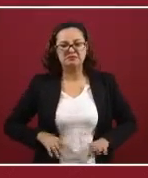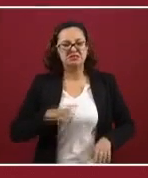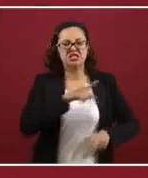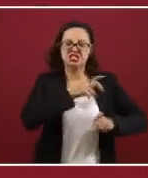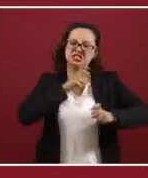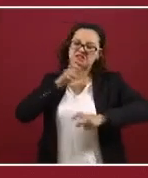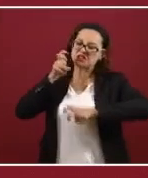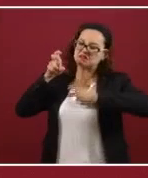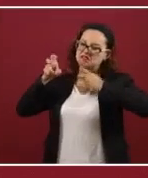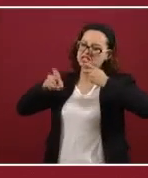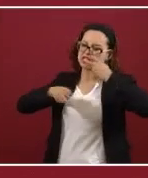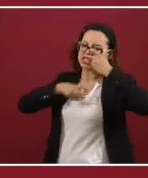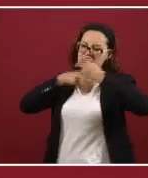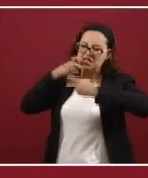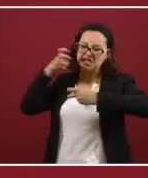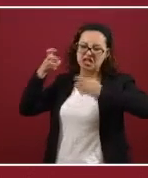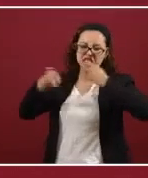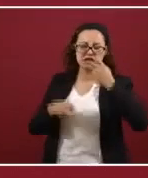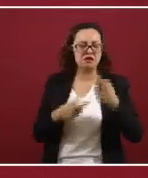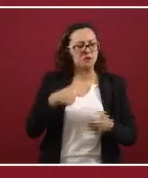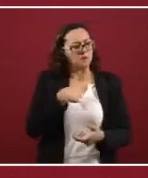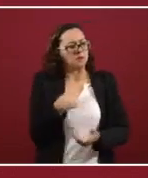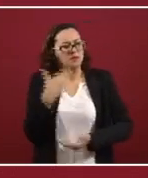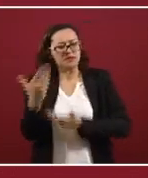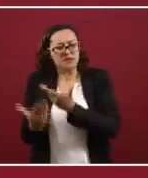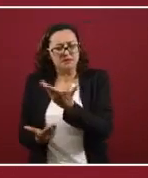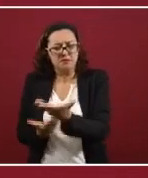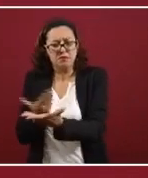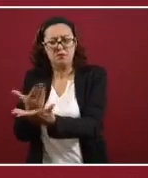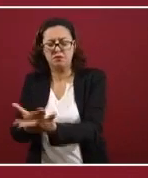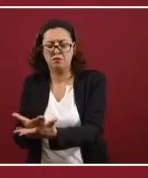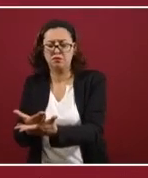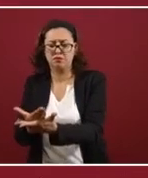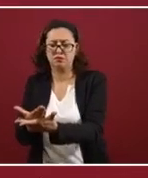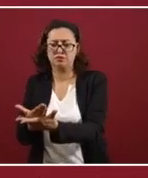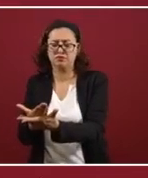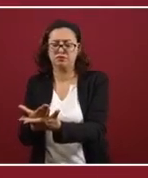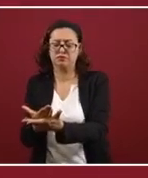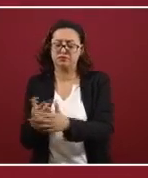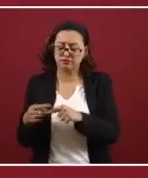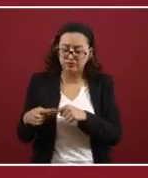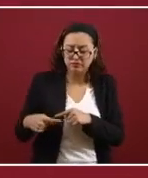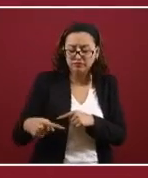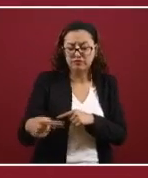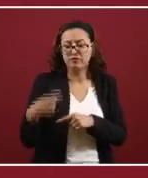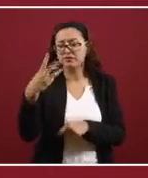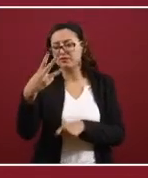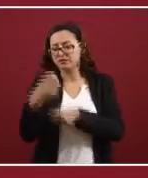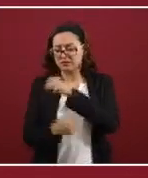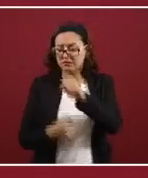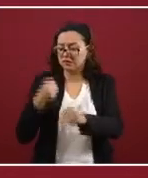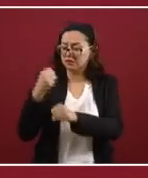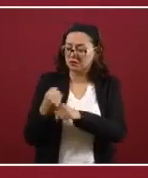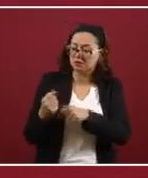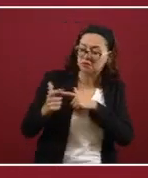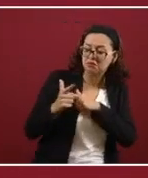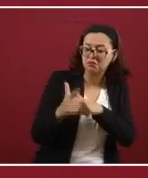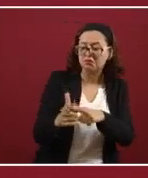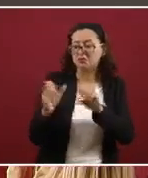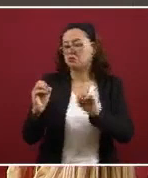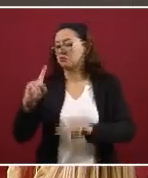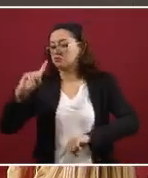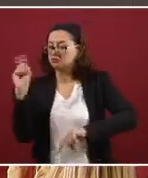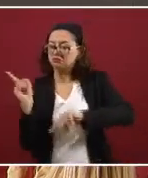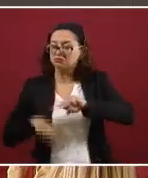vociferan que la propuesta de someterme a la revocación del mandato